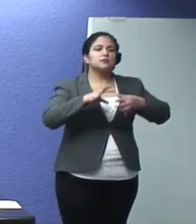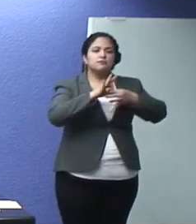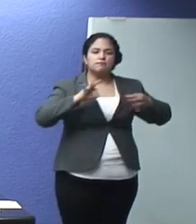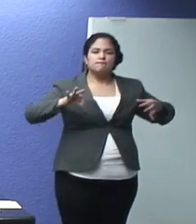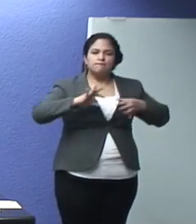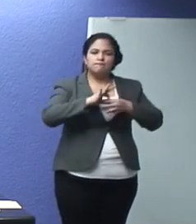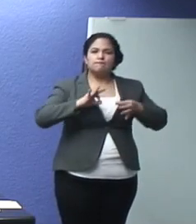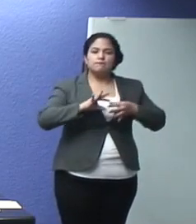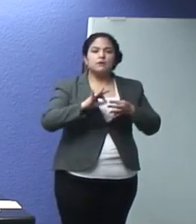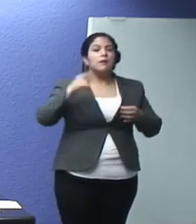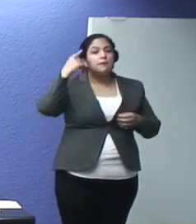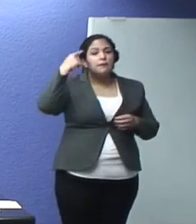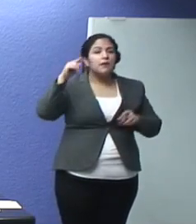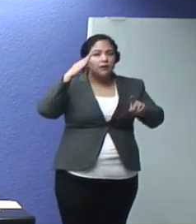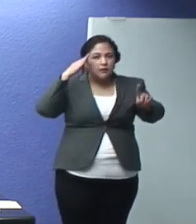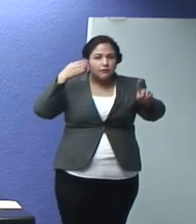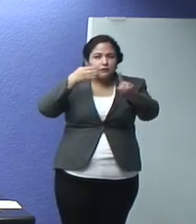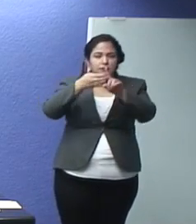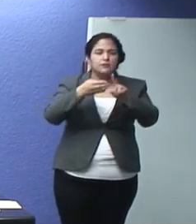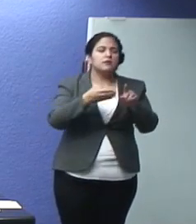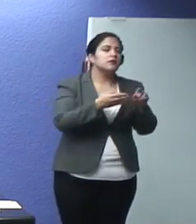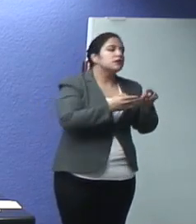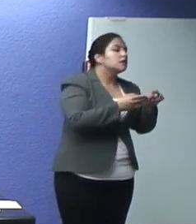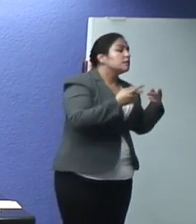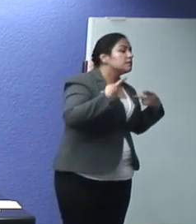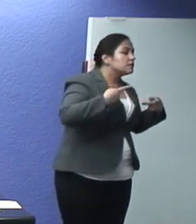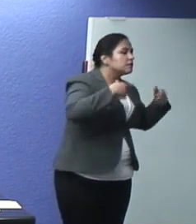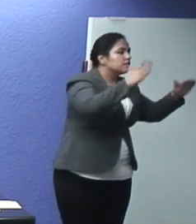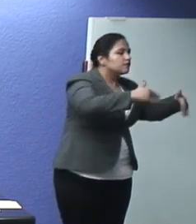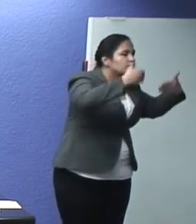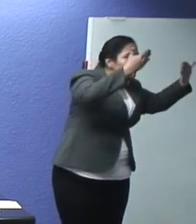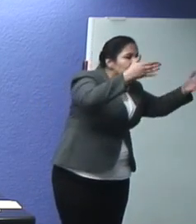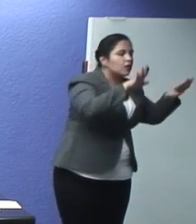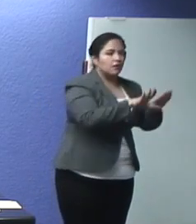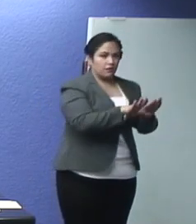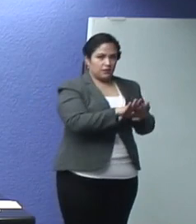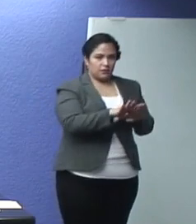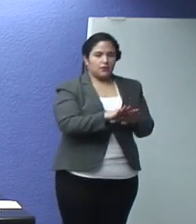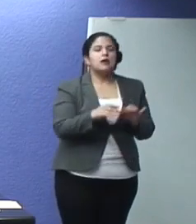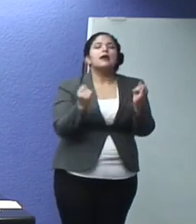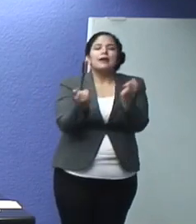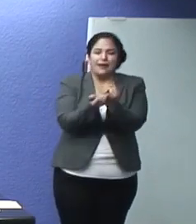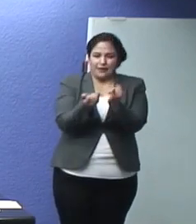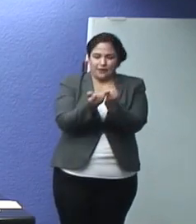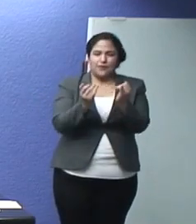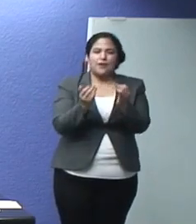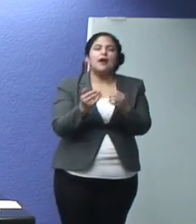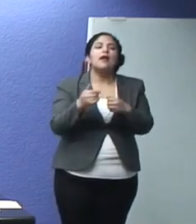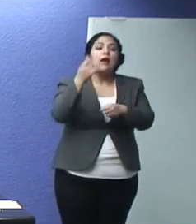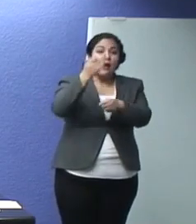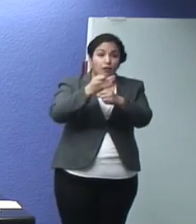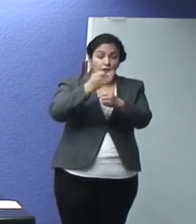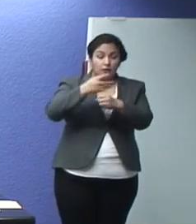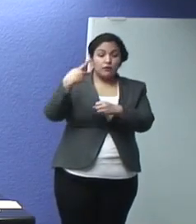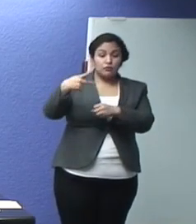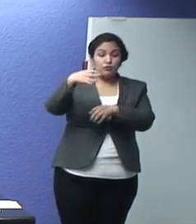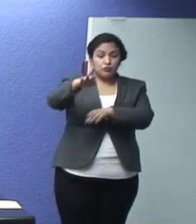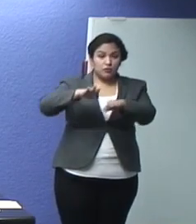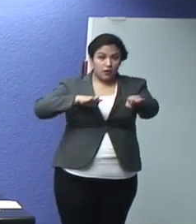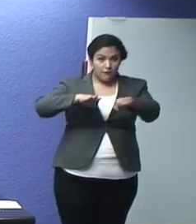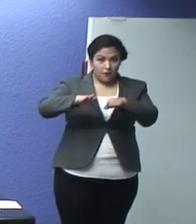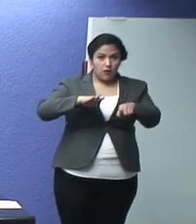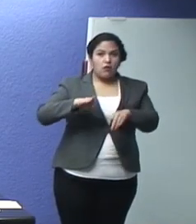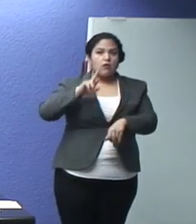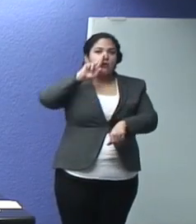perspectiva perteneciente a los estudios sociales sobre la ciencia. Actualmente es coordinadora de la Clínica de Proyectos Universitarios de nuestro Laboratorio